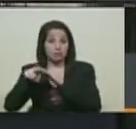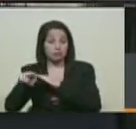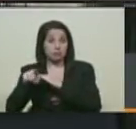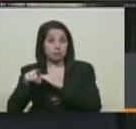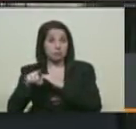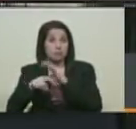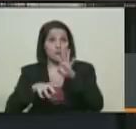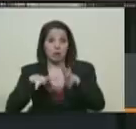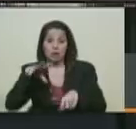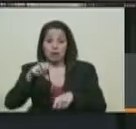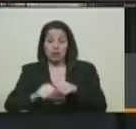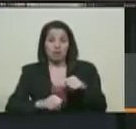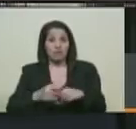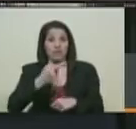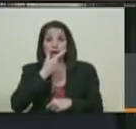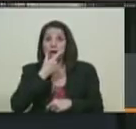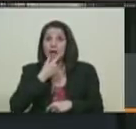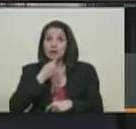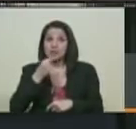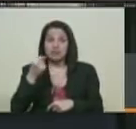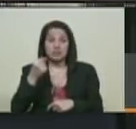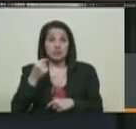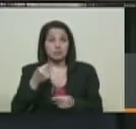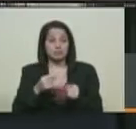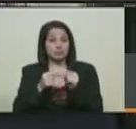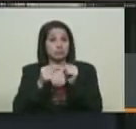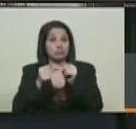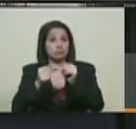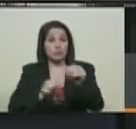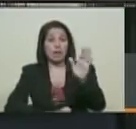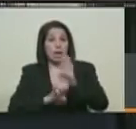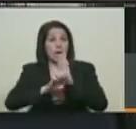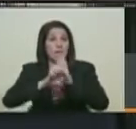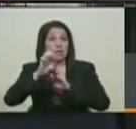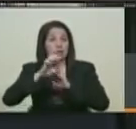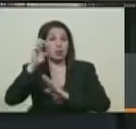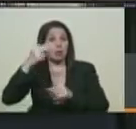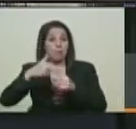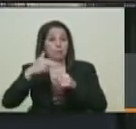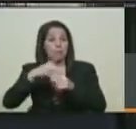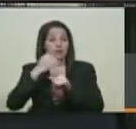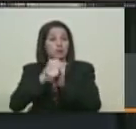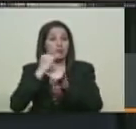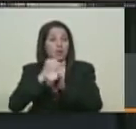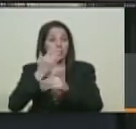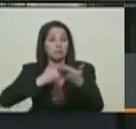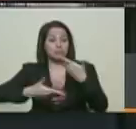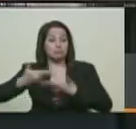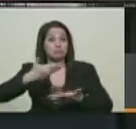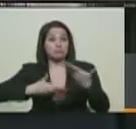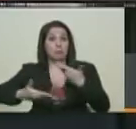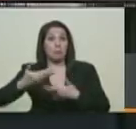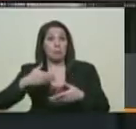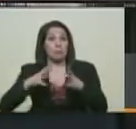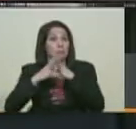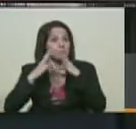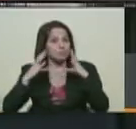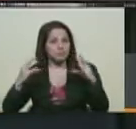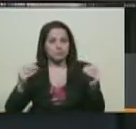sean factores que garanticen el éxito de la petromoneda en todas sus